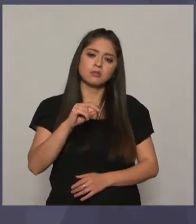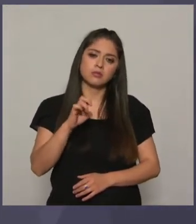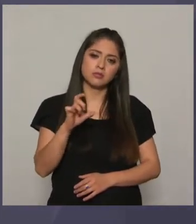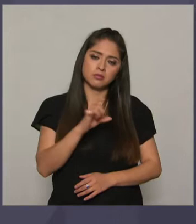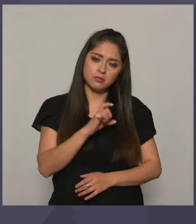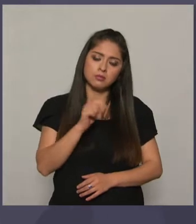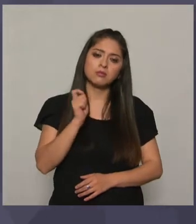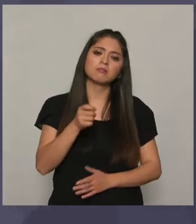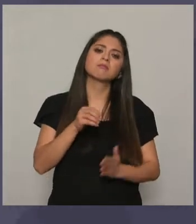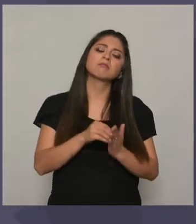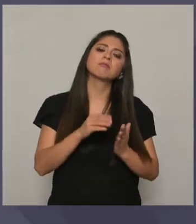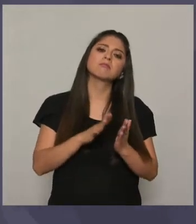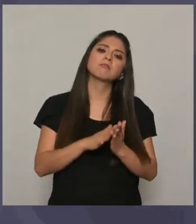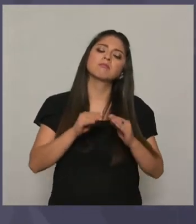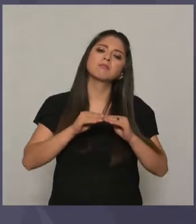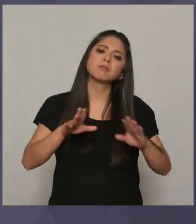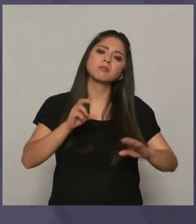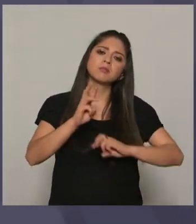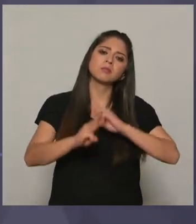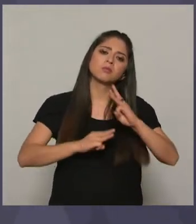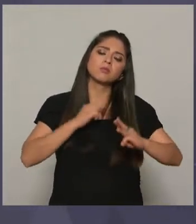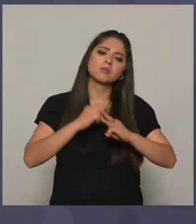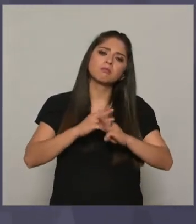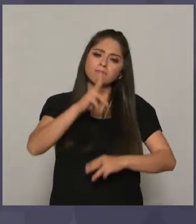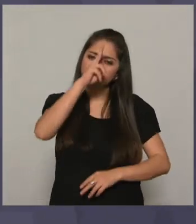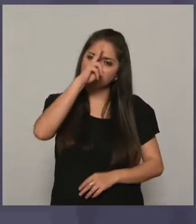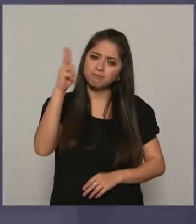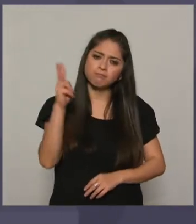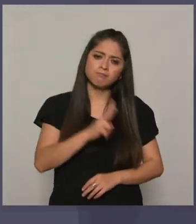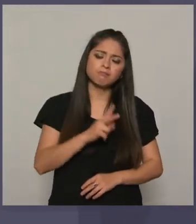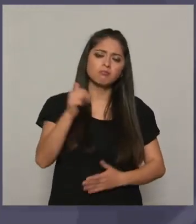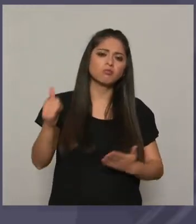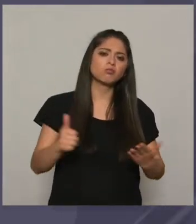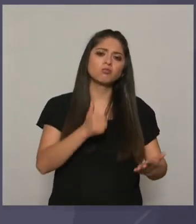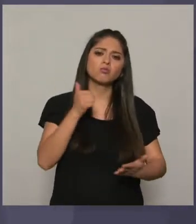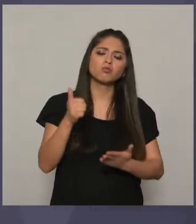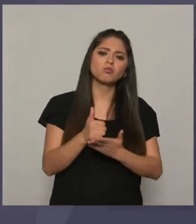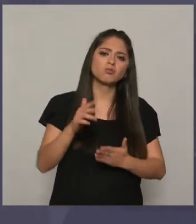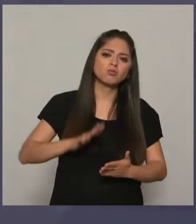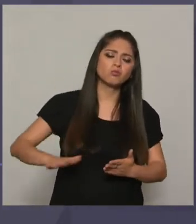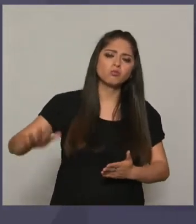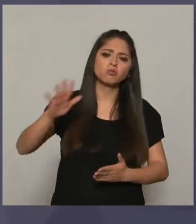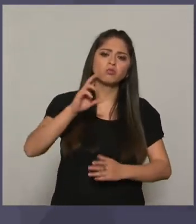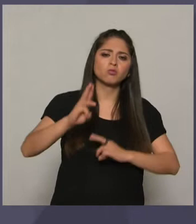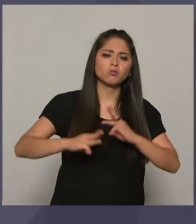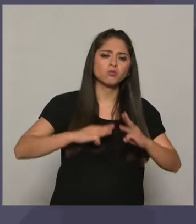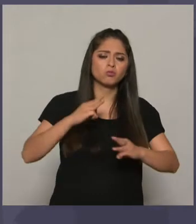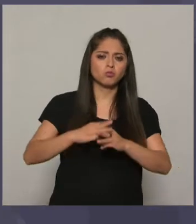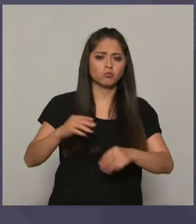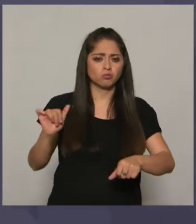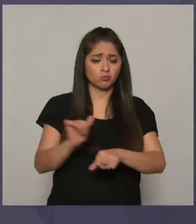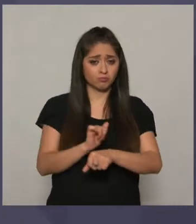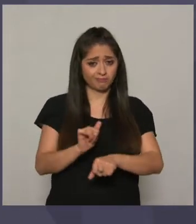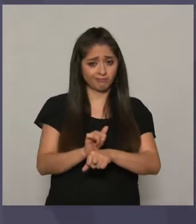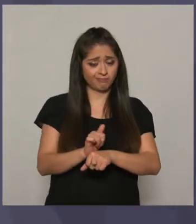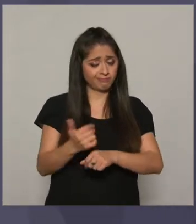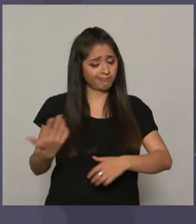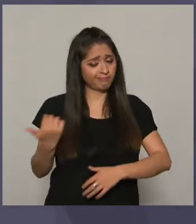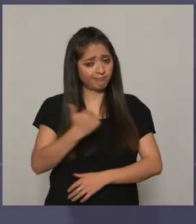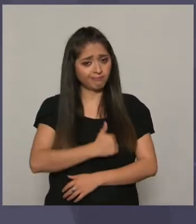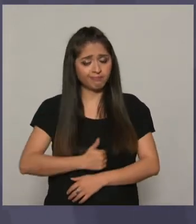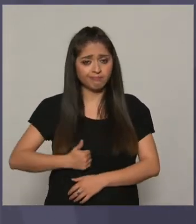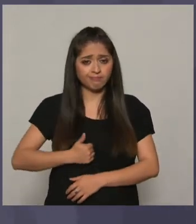el ranking mundial de las peores ciudades de todo el mundo en conducir, y por desgracia la Ciudad de